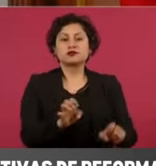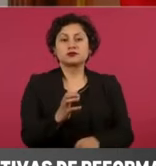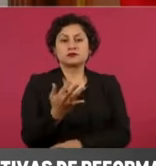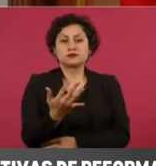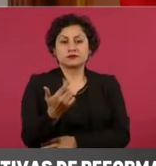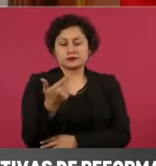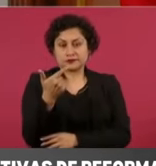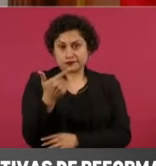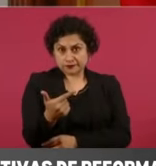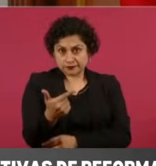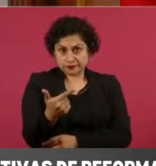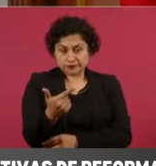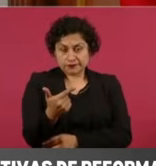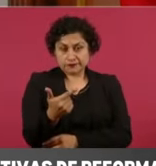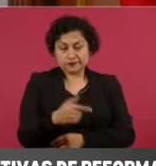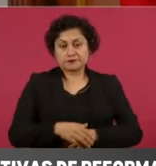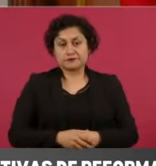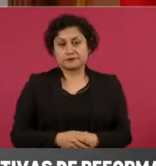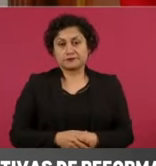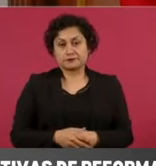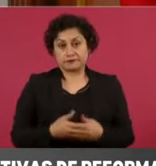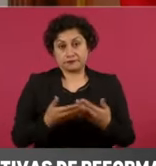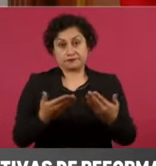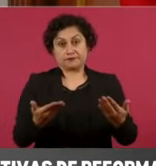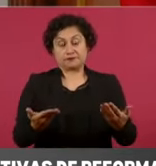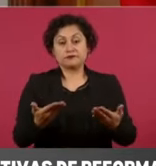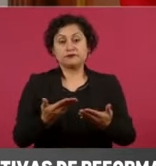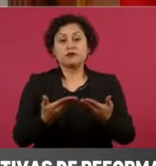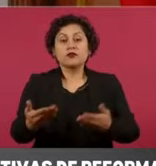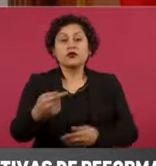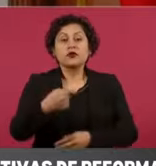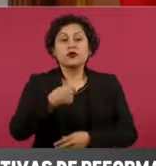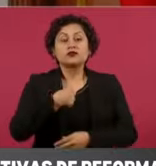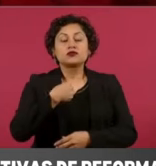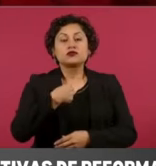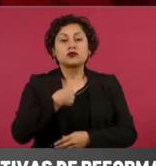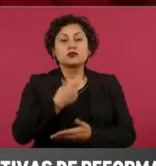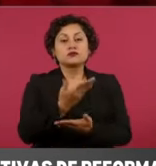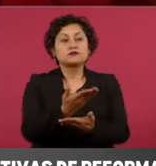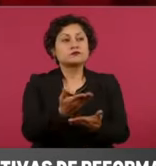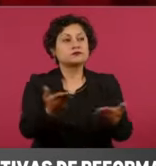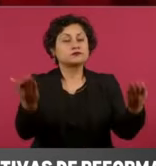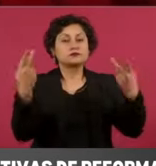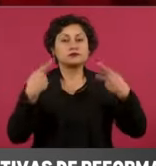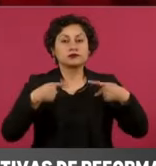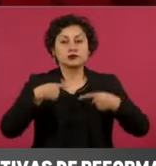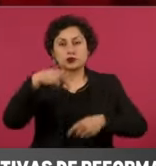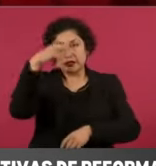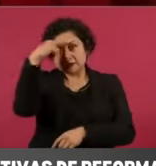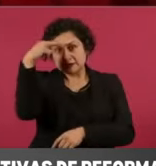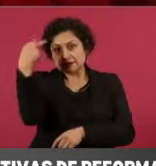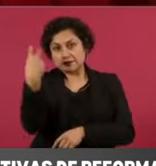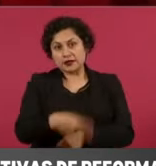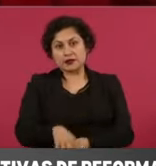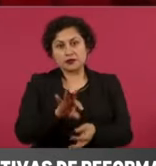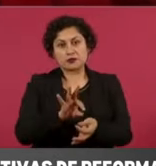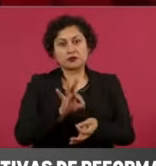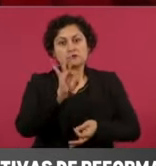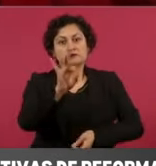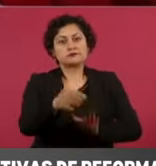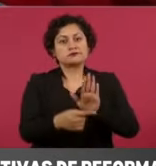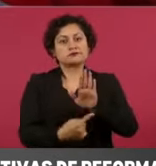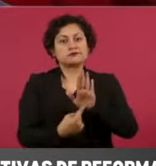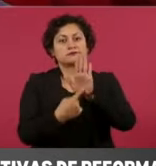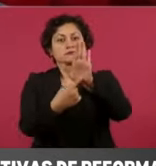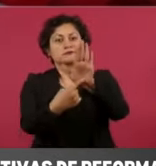1857, doy a conocer al pueblo de México los fundamentos y motivos que